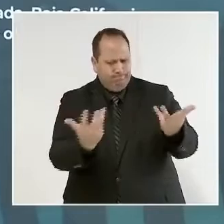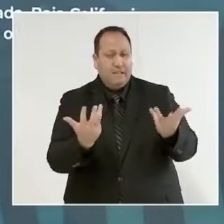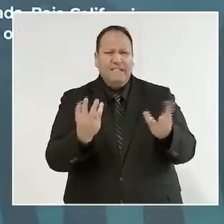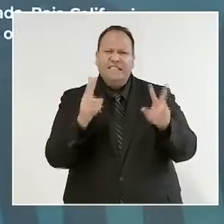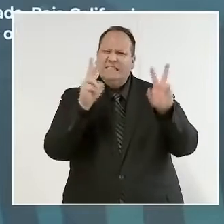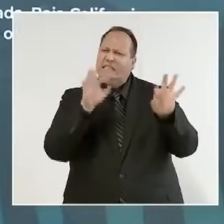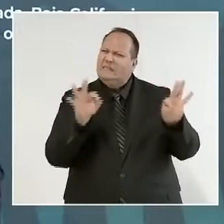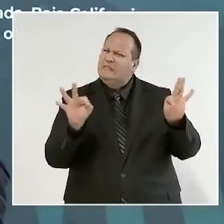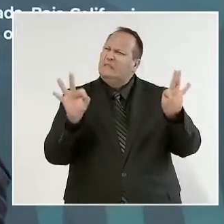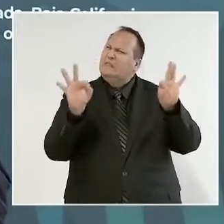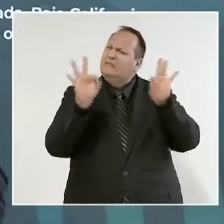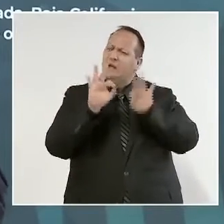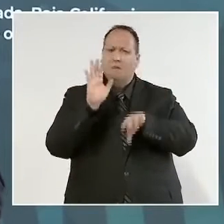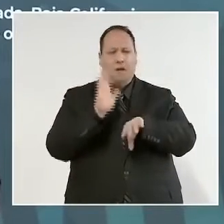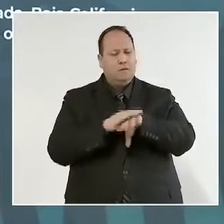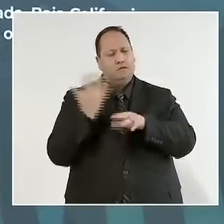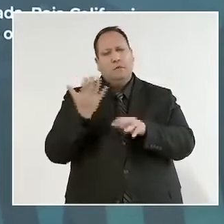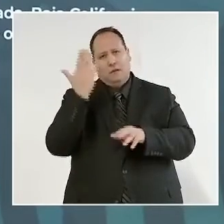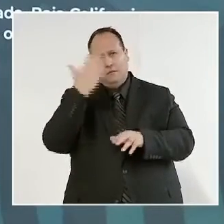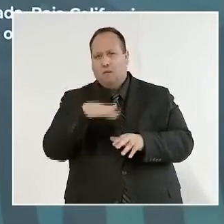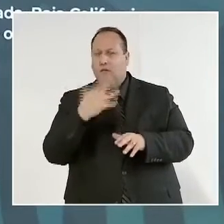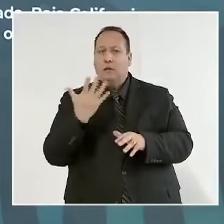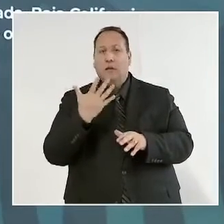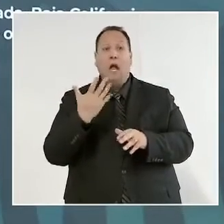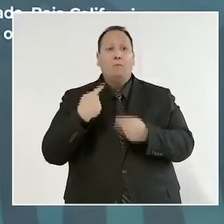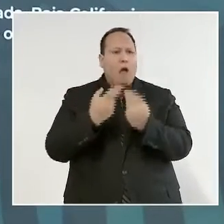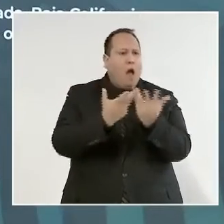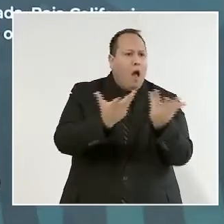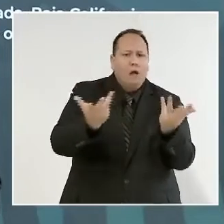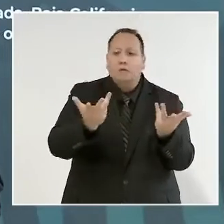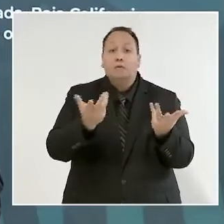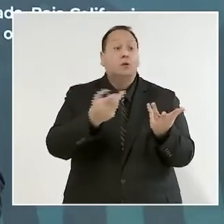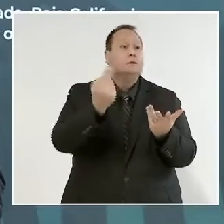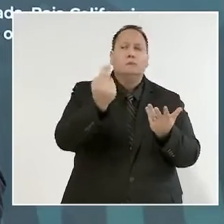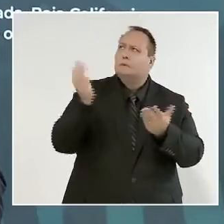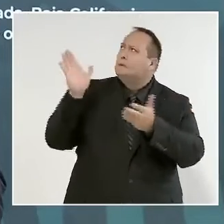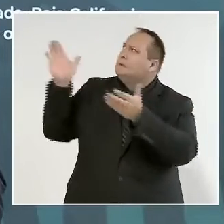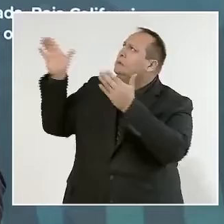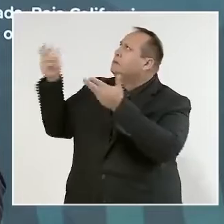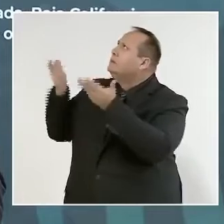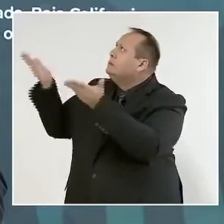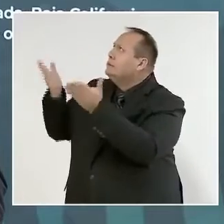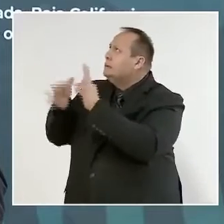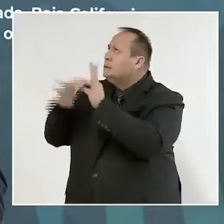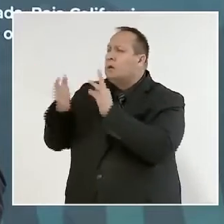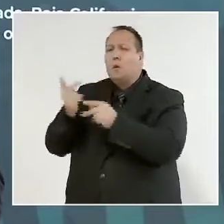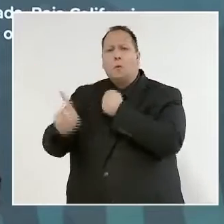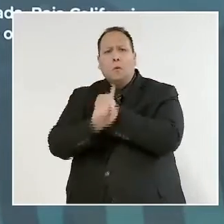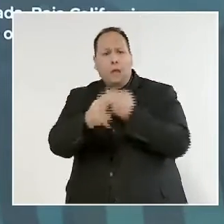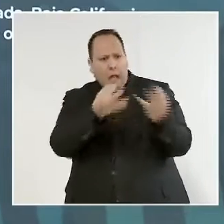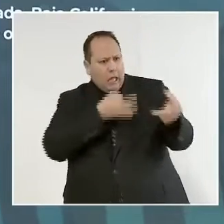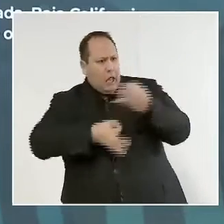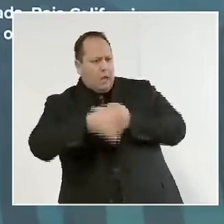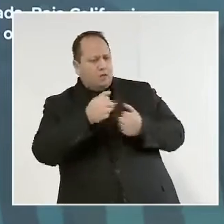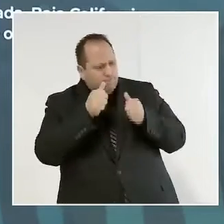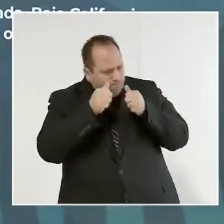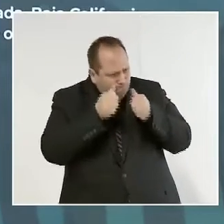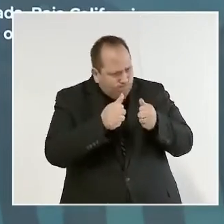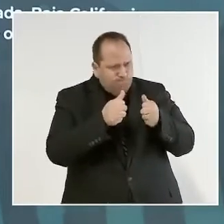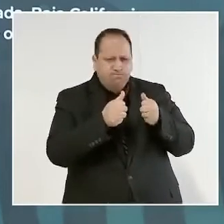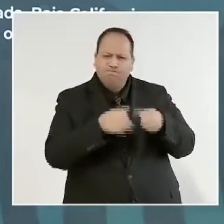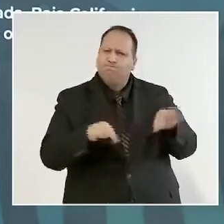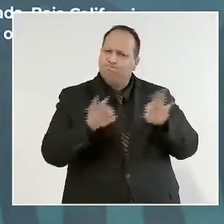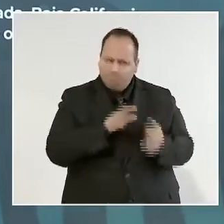más importante, que es darle frente a la gente y oír todos los problemas de las comunidades.